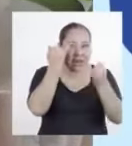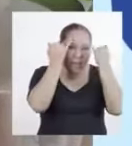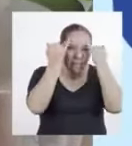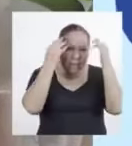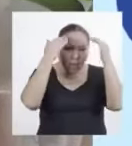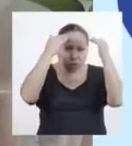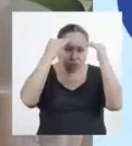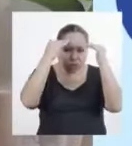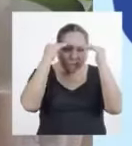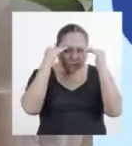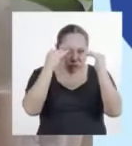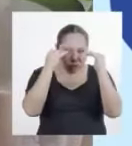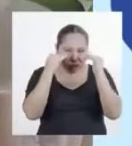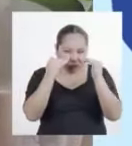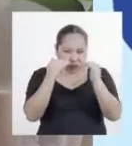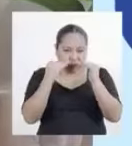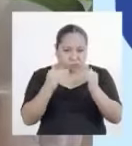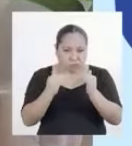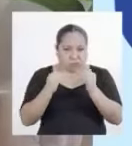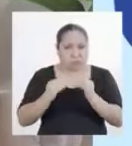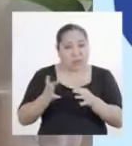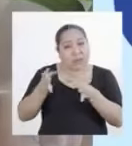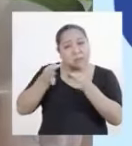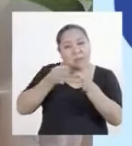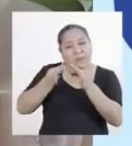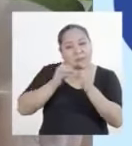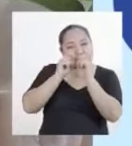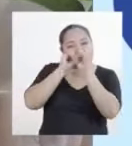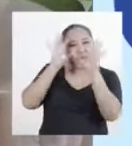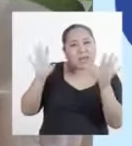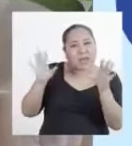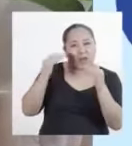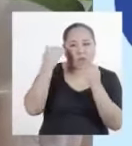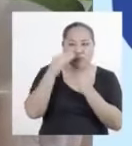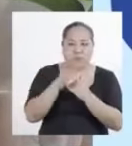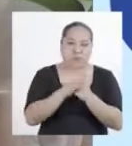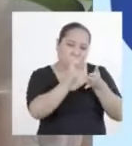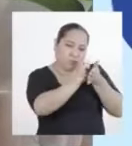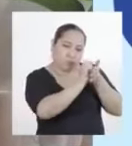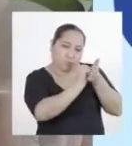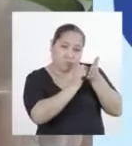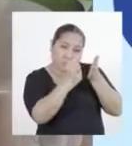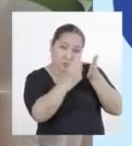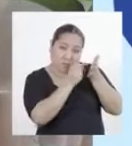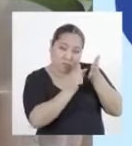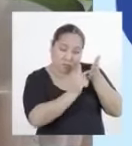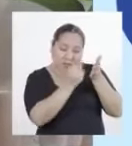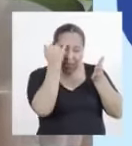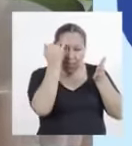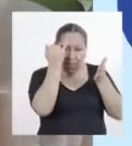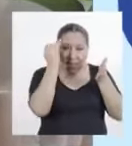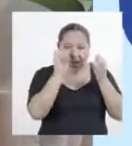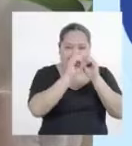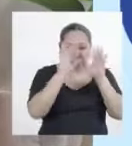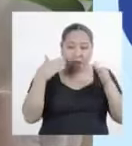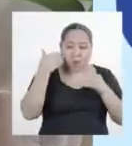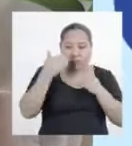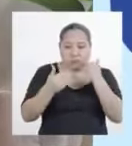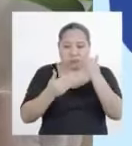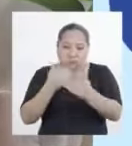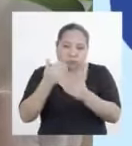Que una idea siga la otra Los referentes deben estar claros Y los marcadores textuales deben dar